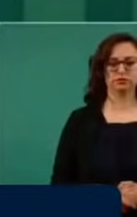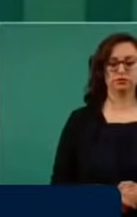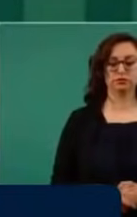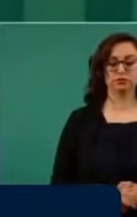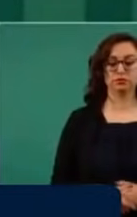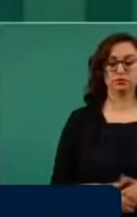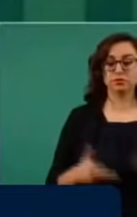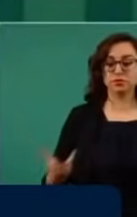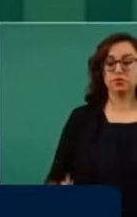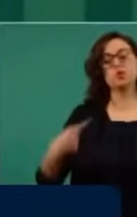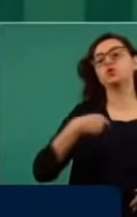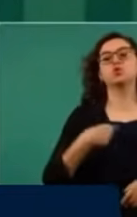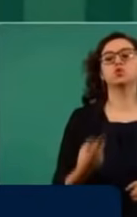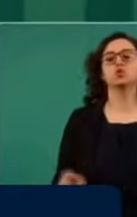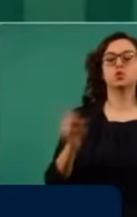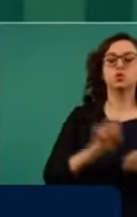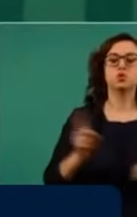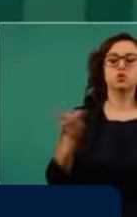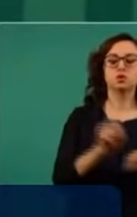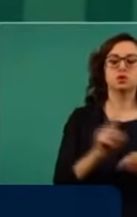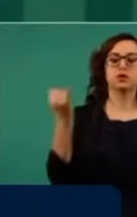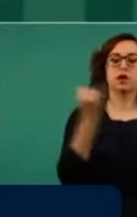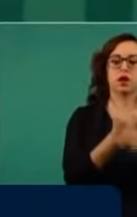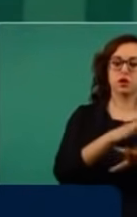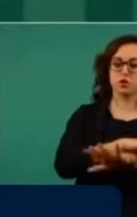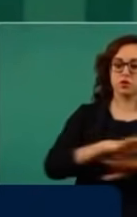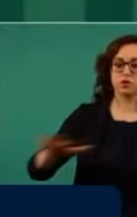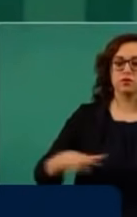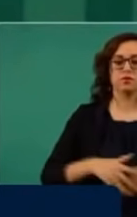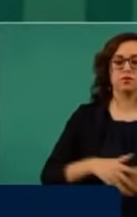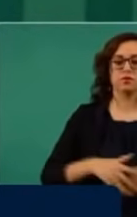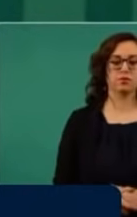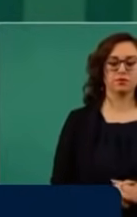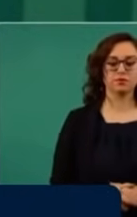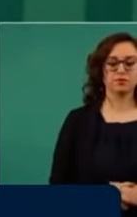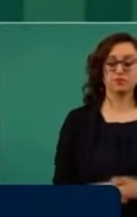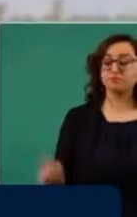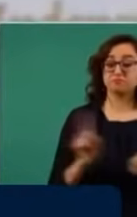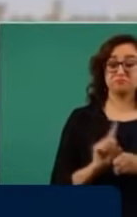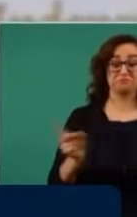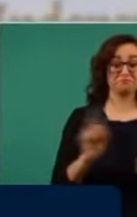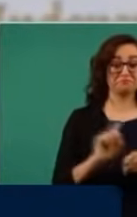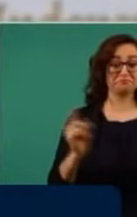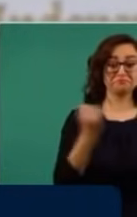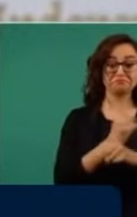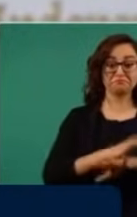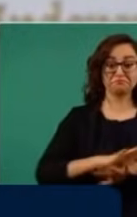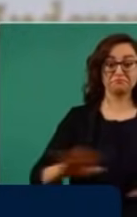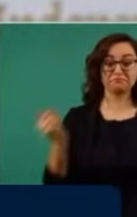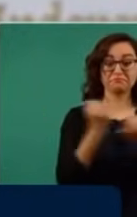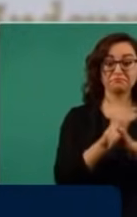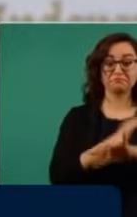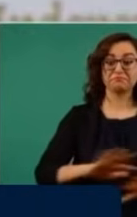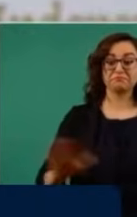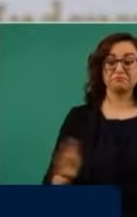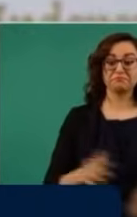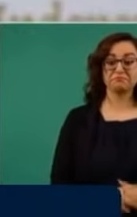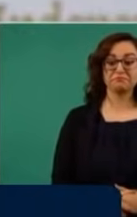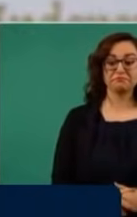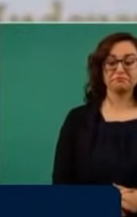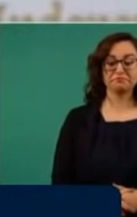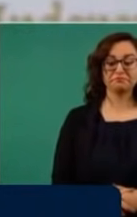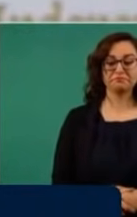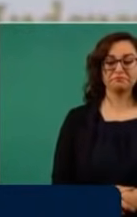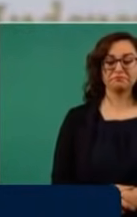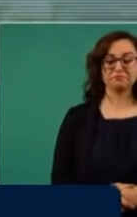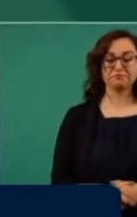pues, se han querido esconder simplemente para no dar la cara? No es fácil para un líder mundial dar la